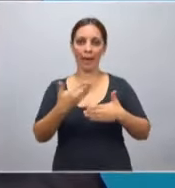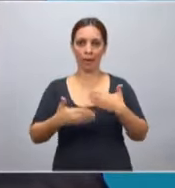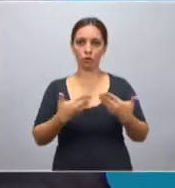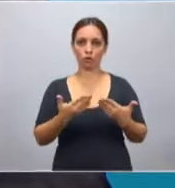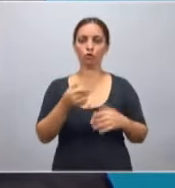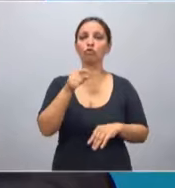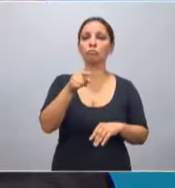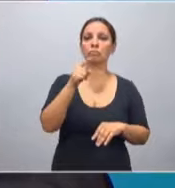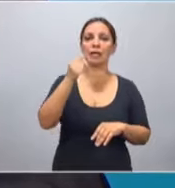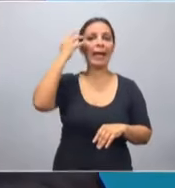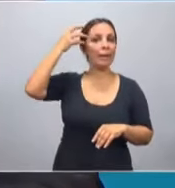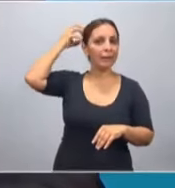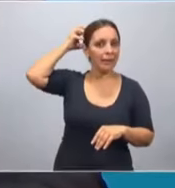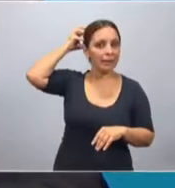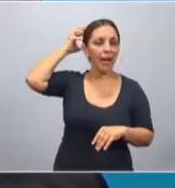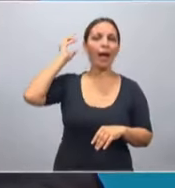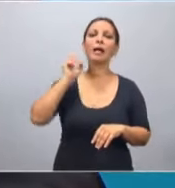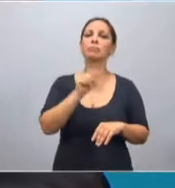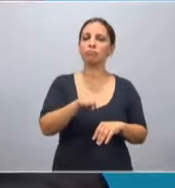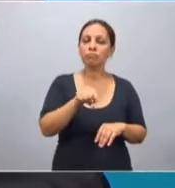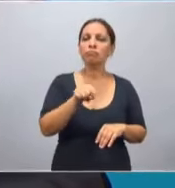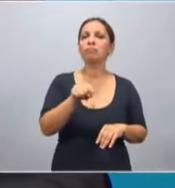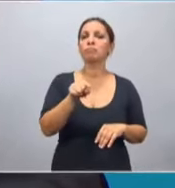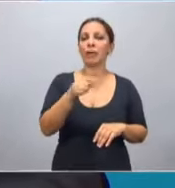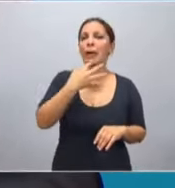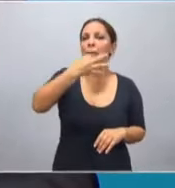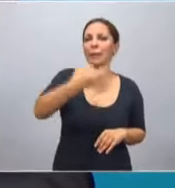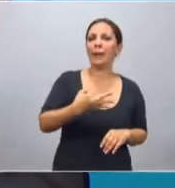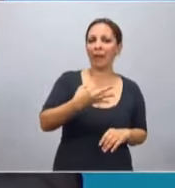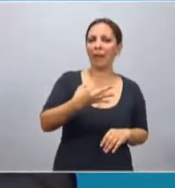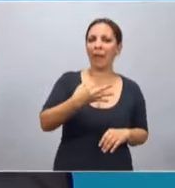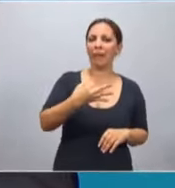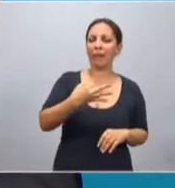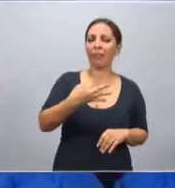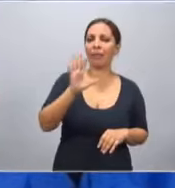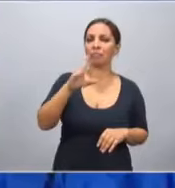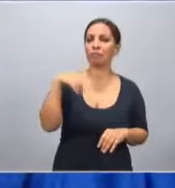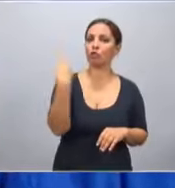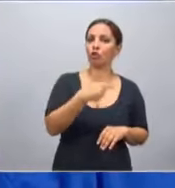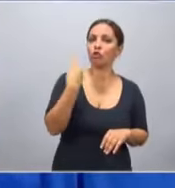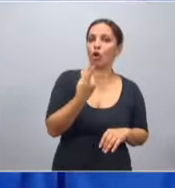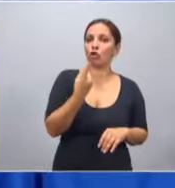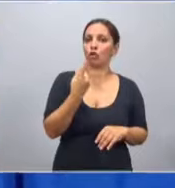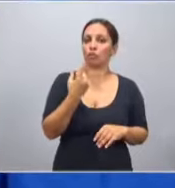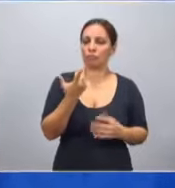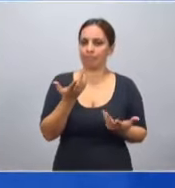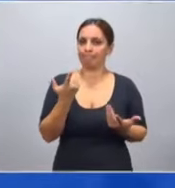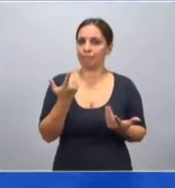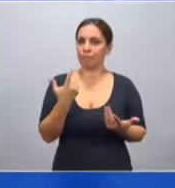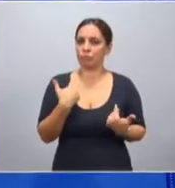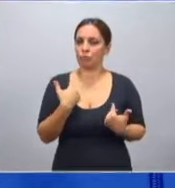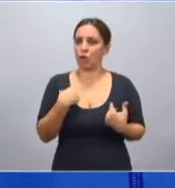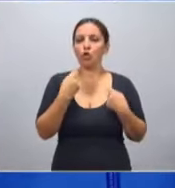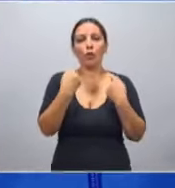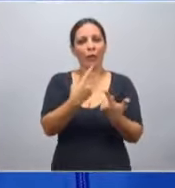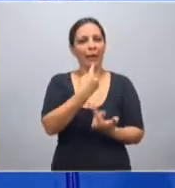juegos evita la verdad es que nosotros necesitamos doy un ejemplo